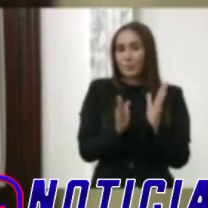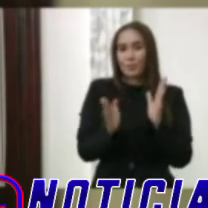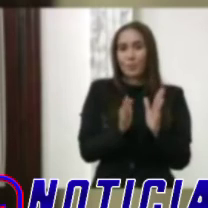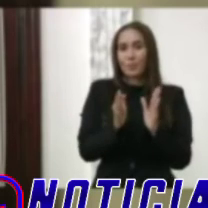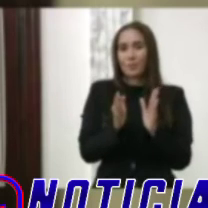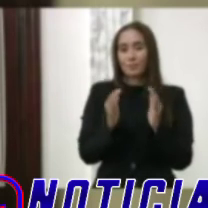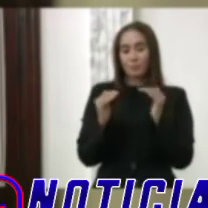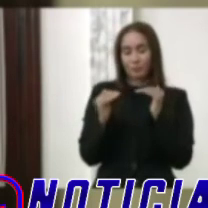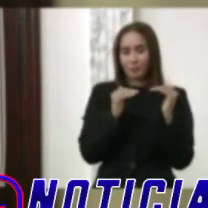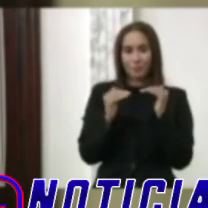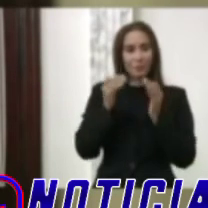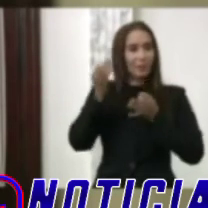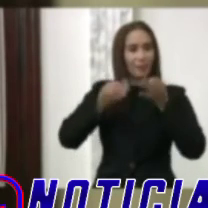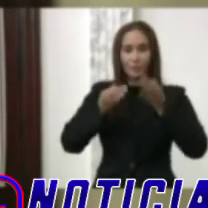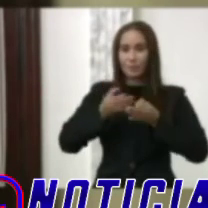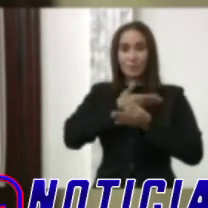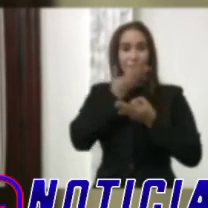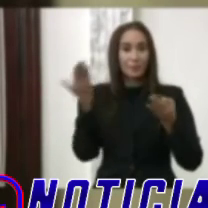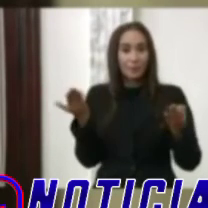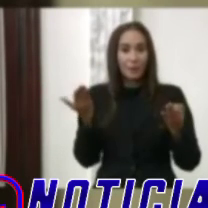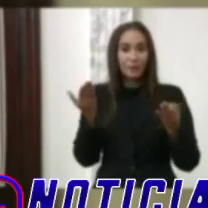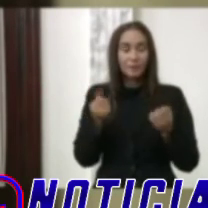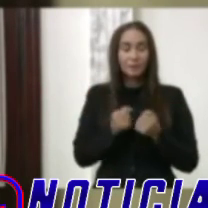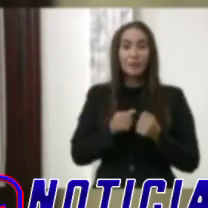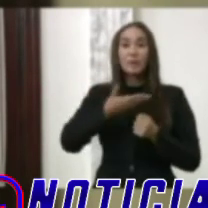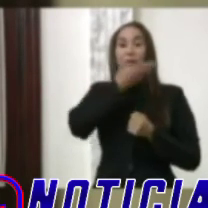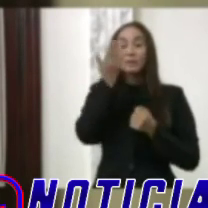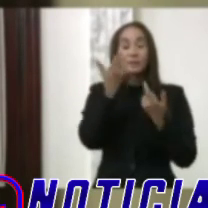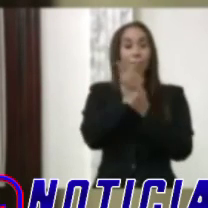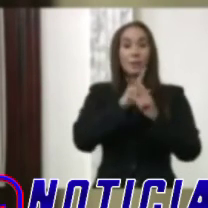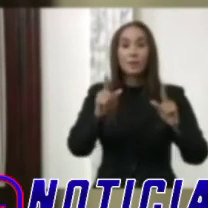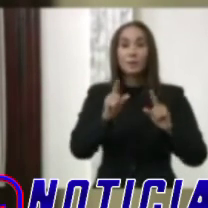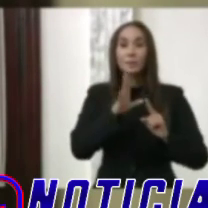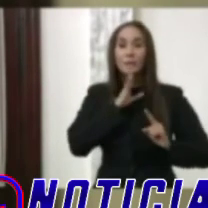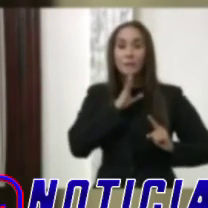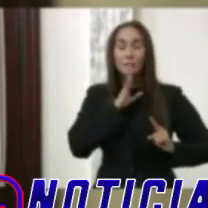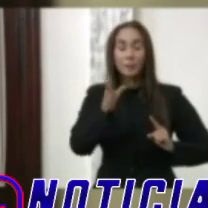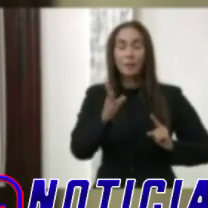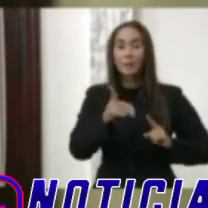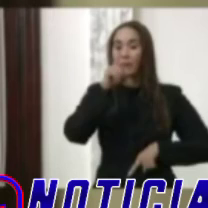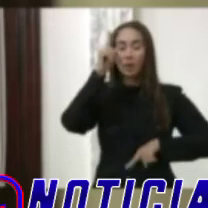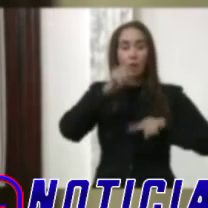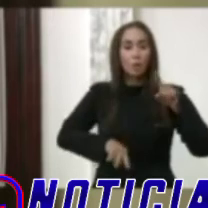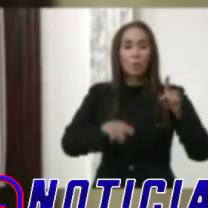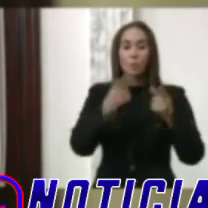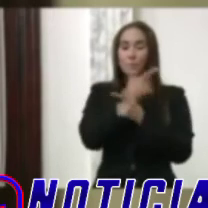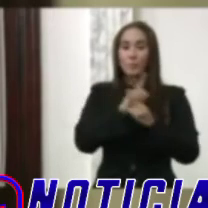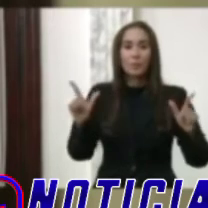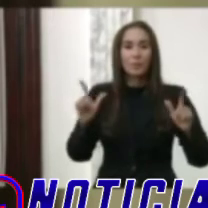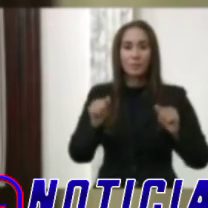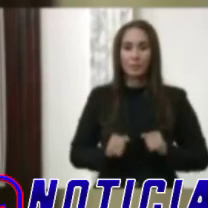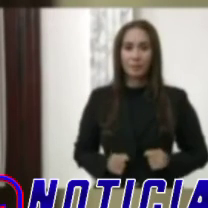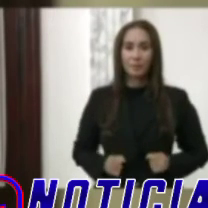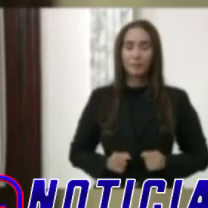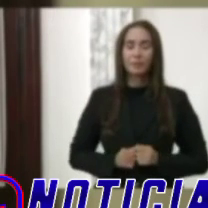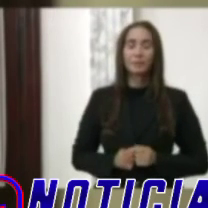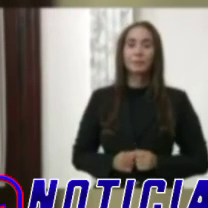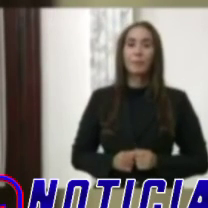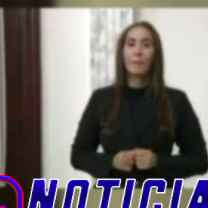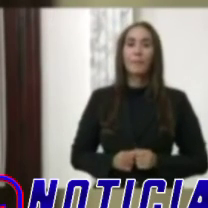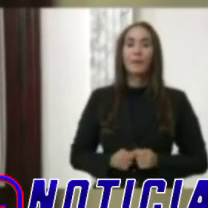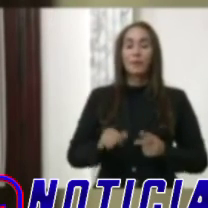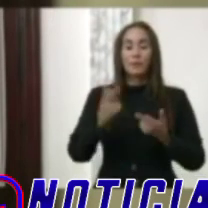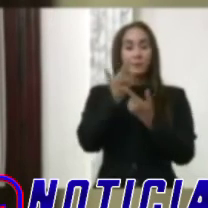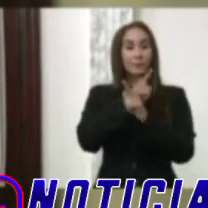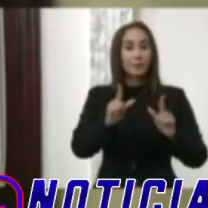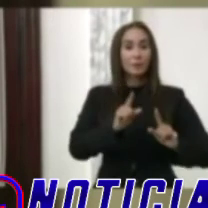y justicia. Y sin libertad de expresión no puede haber libertad. La libertad de expresión